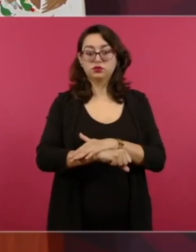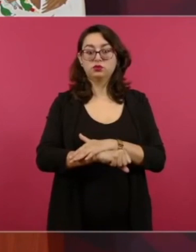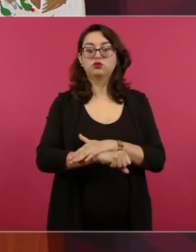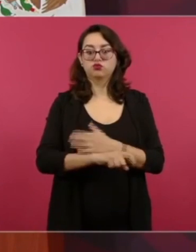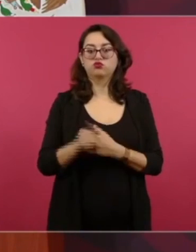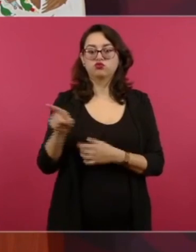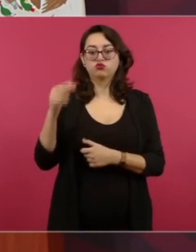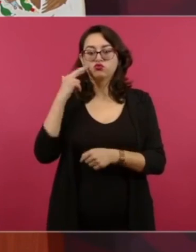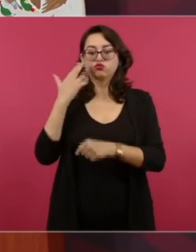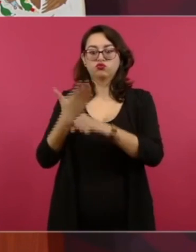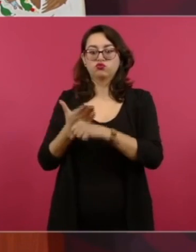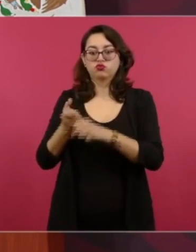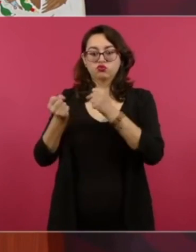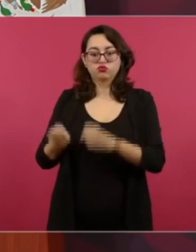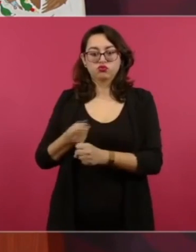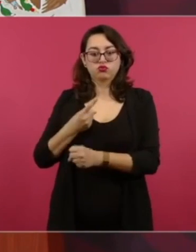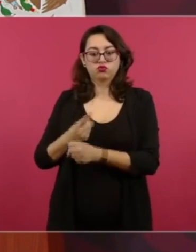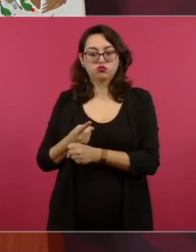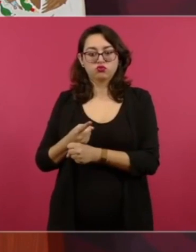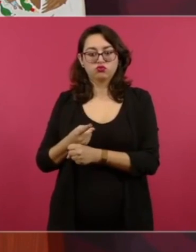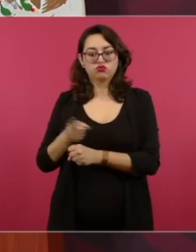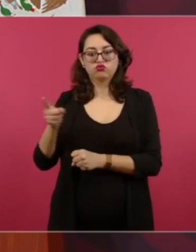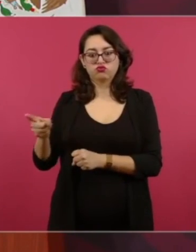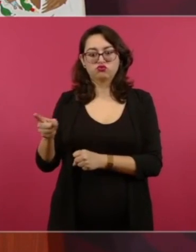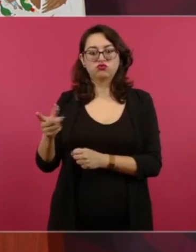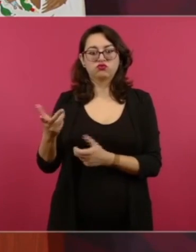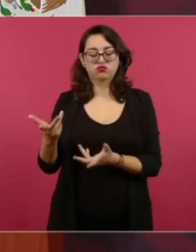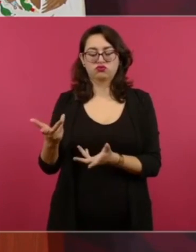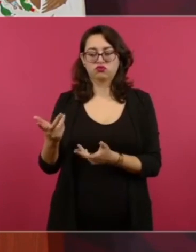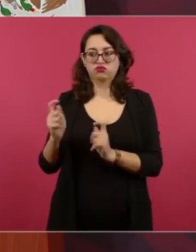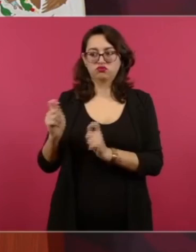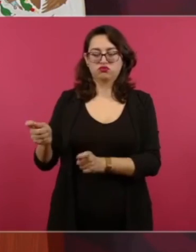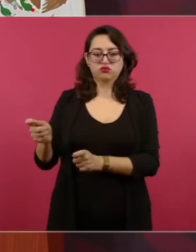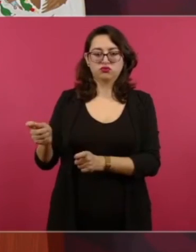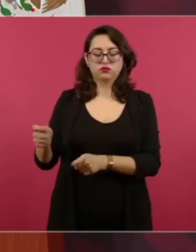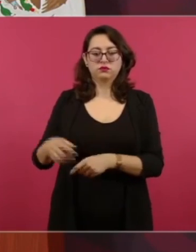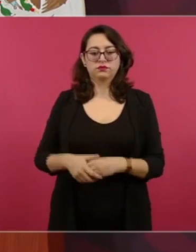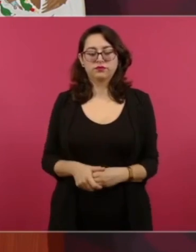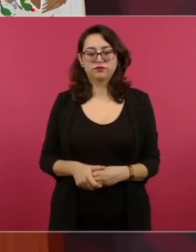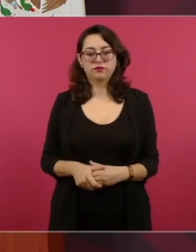porque era el encargado de la inteligencia y de la seguridad del Estado.